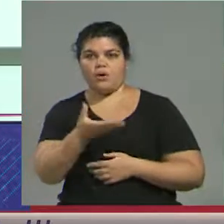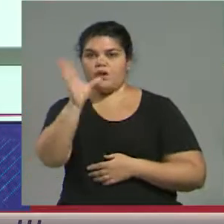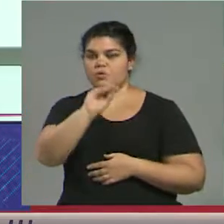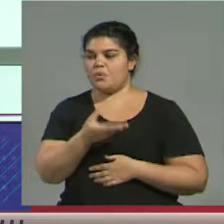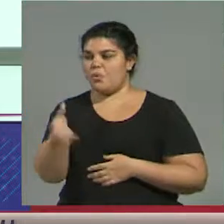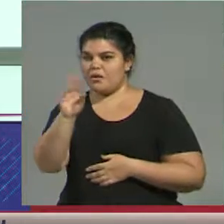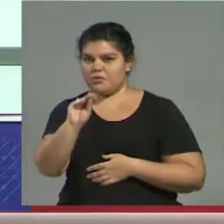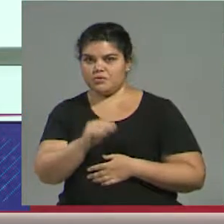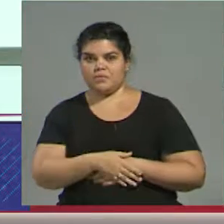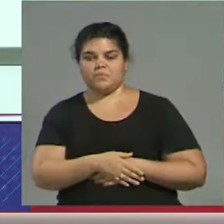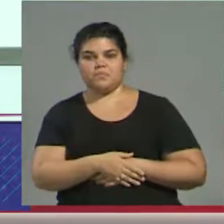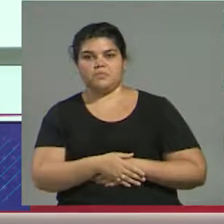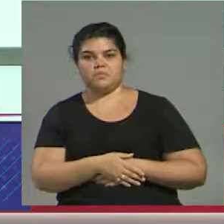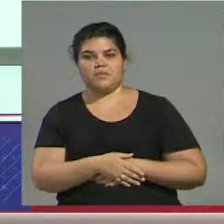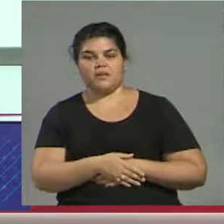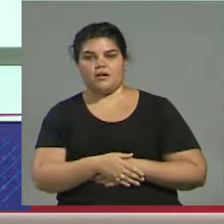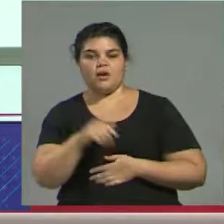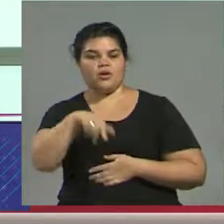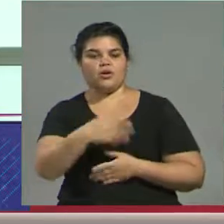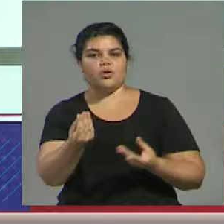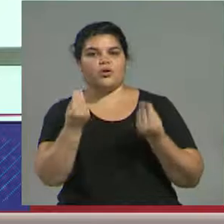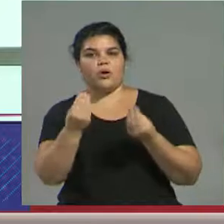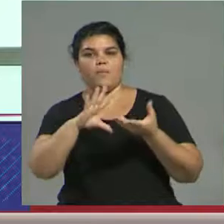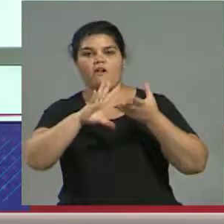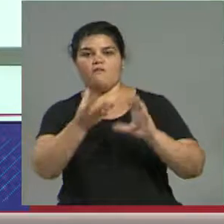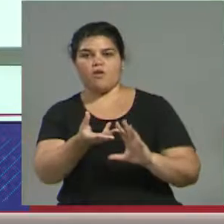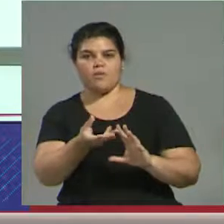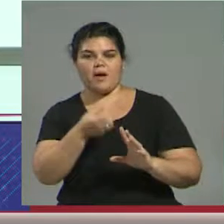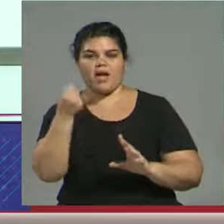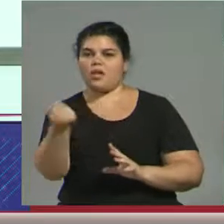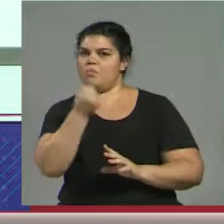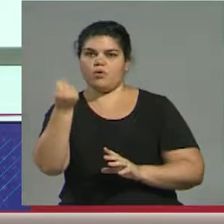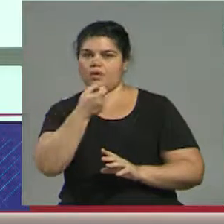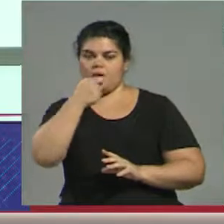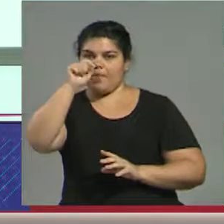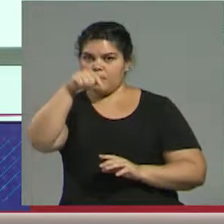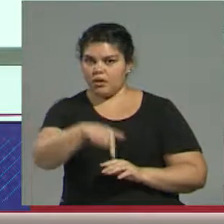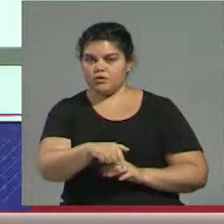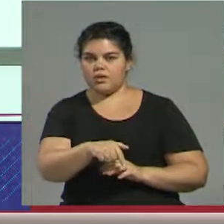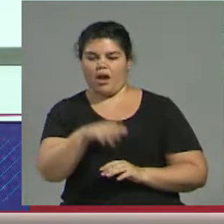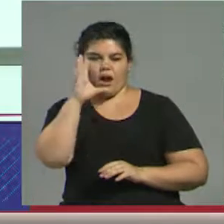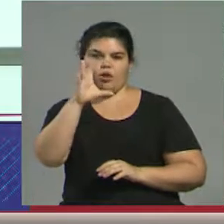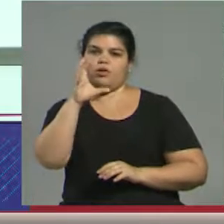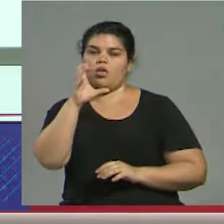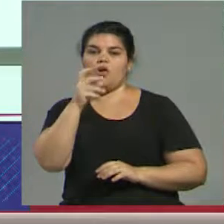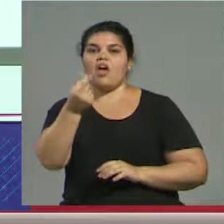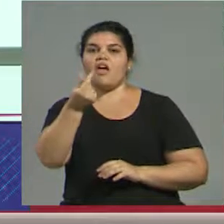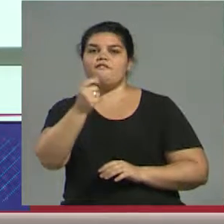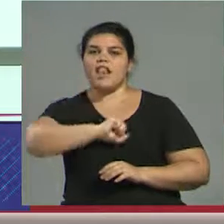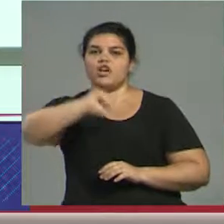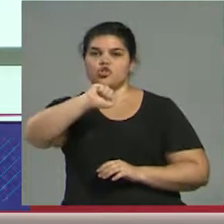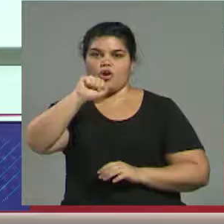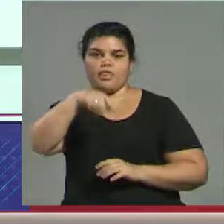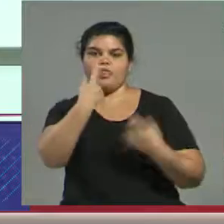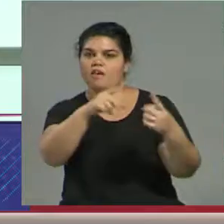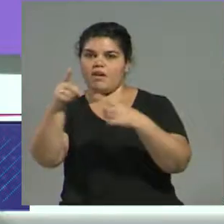Muy bien. ¿Cuál es la señal más importante que tiene la economía de la provincia de Mendoza, teniendo en cuenta la inflación que es diferente